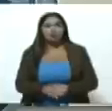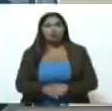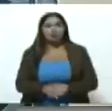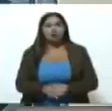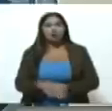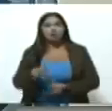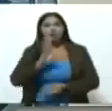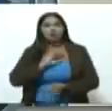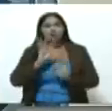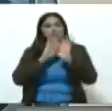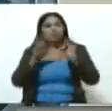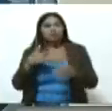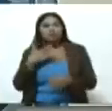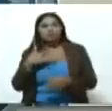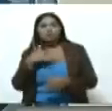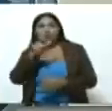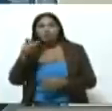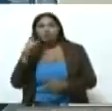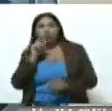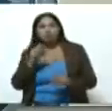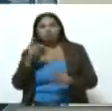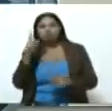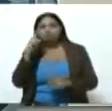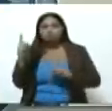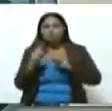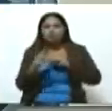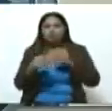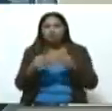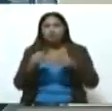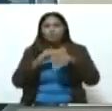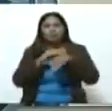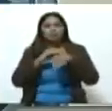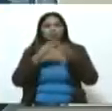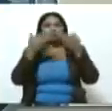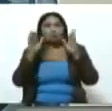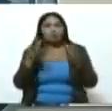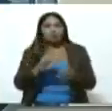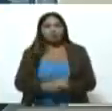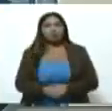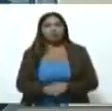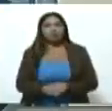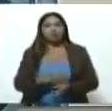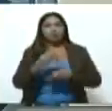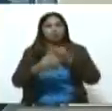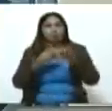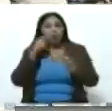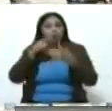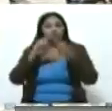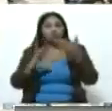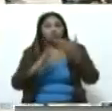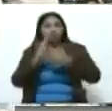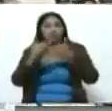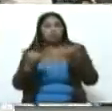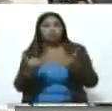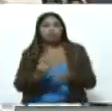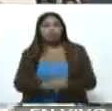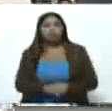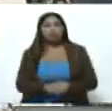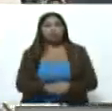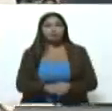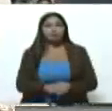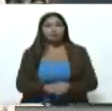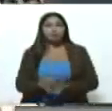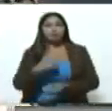en cómo se siente, cómo la gente percibe a este Ministerio Público. Un pilar fundamental de